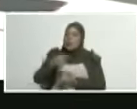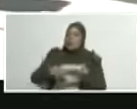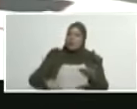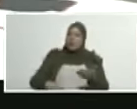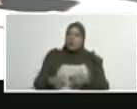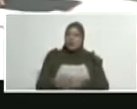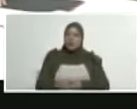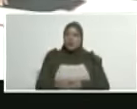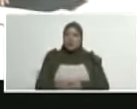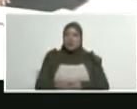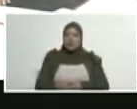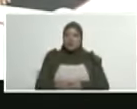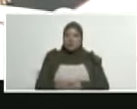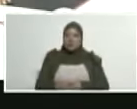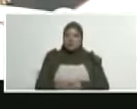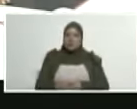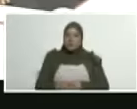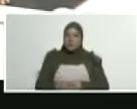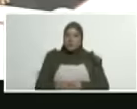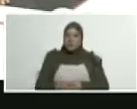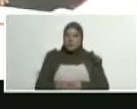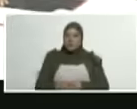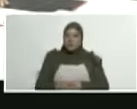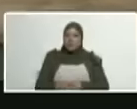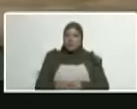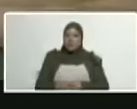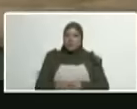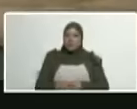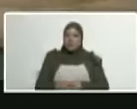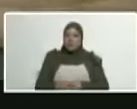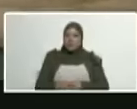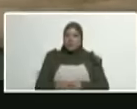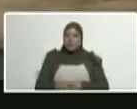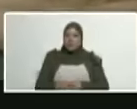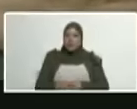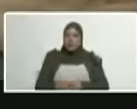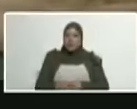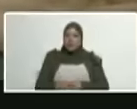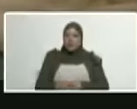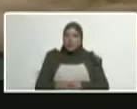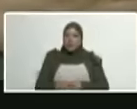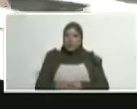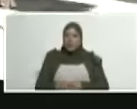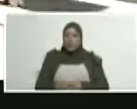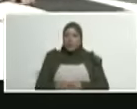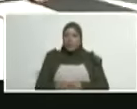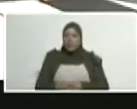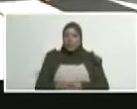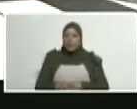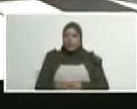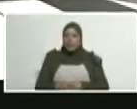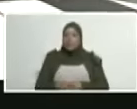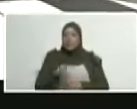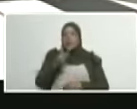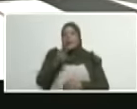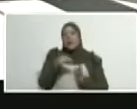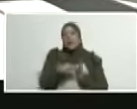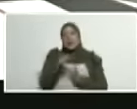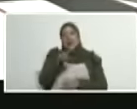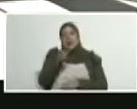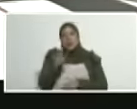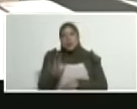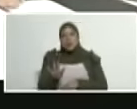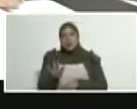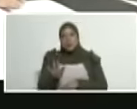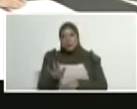firma, ¿ves? Que quede para la historia. 18 de abril 2024,